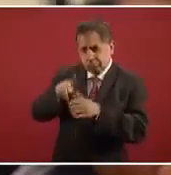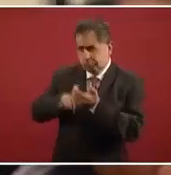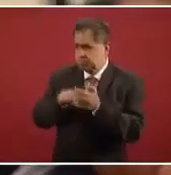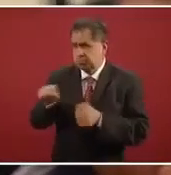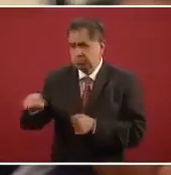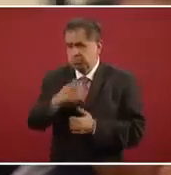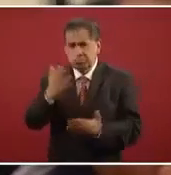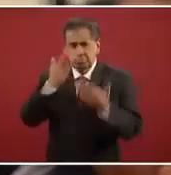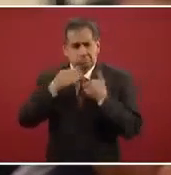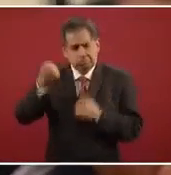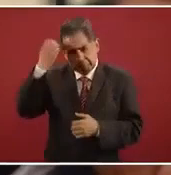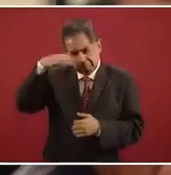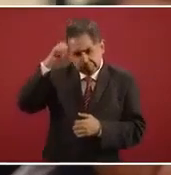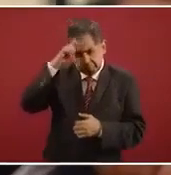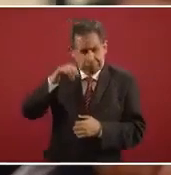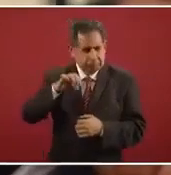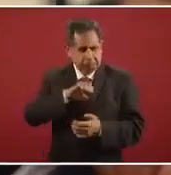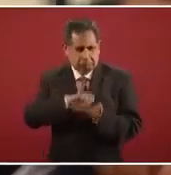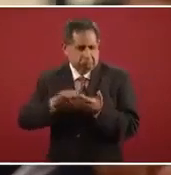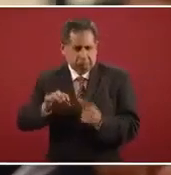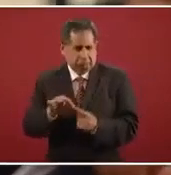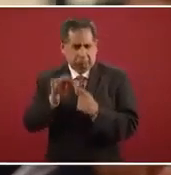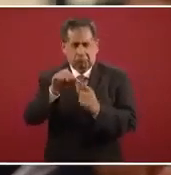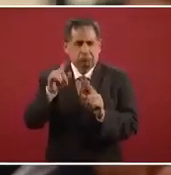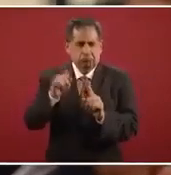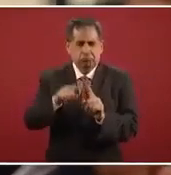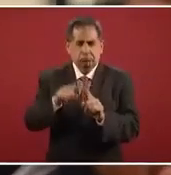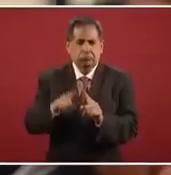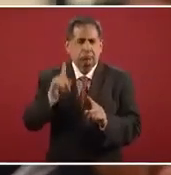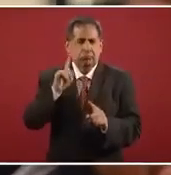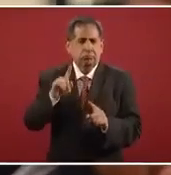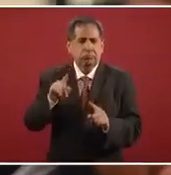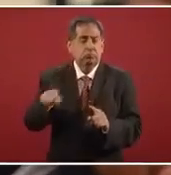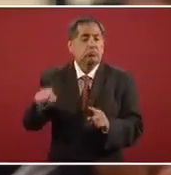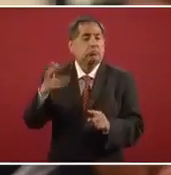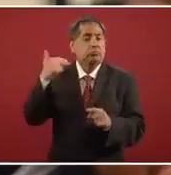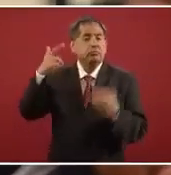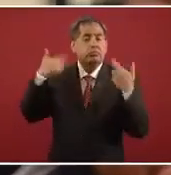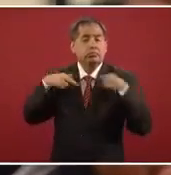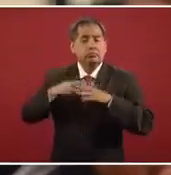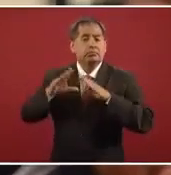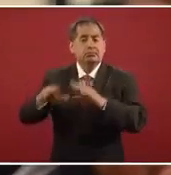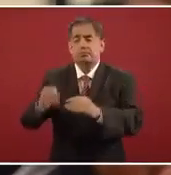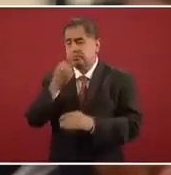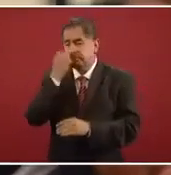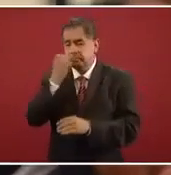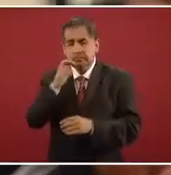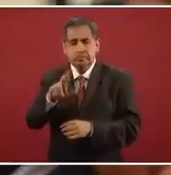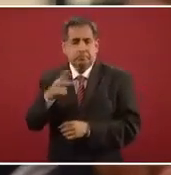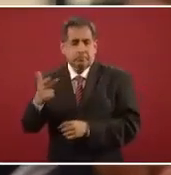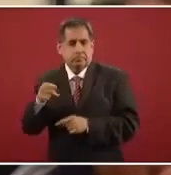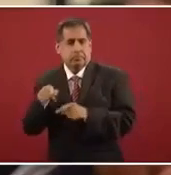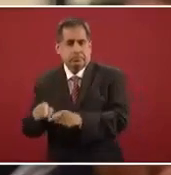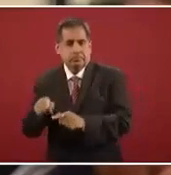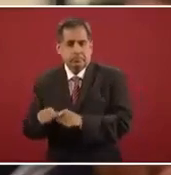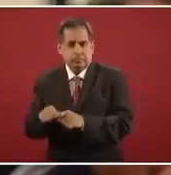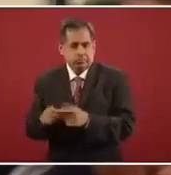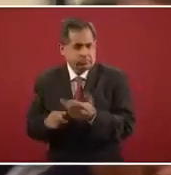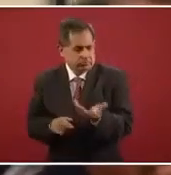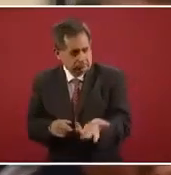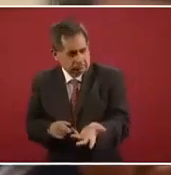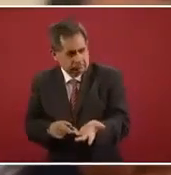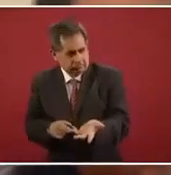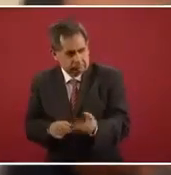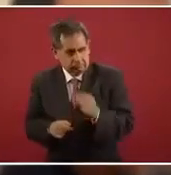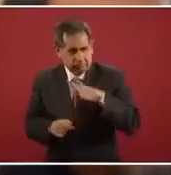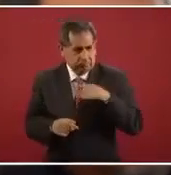experiencia. Cito uno de ellos, era profesor de una escuela de recursos humanos. ¿Acaso no tiene